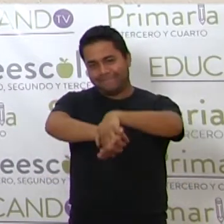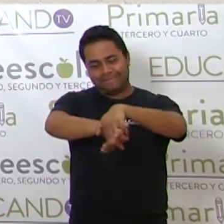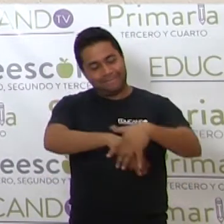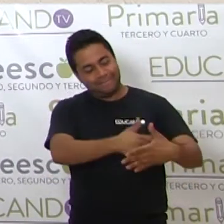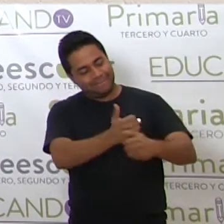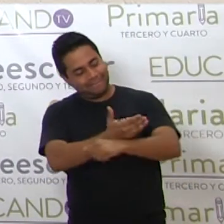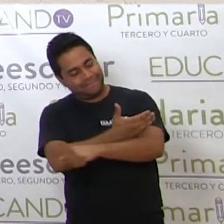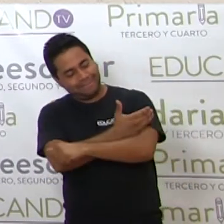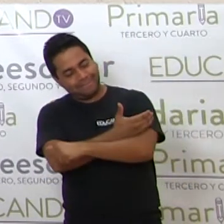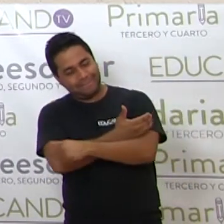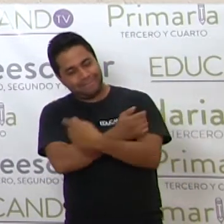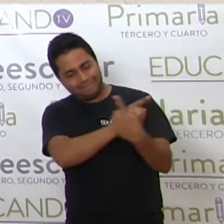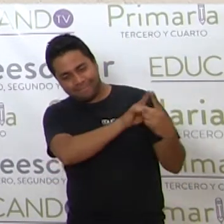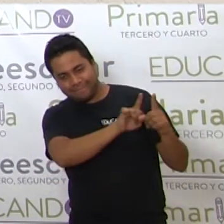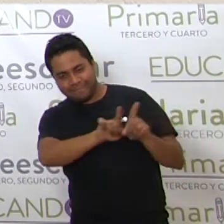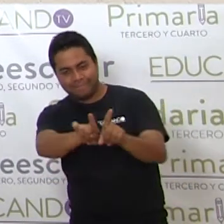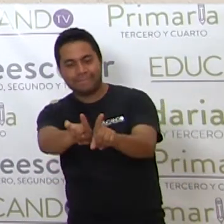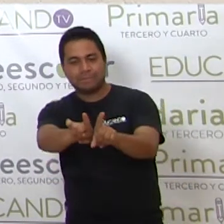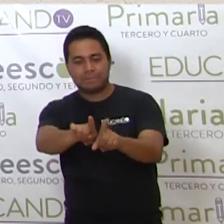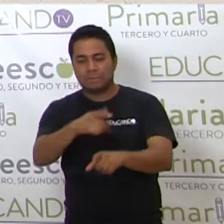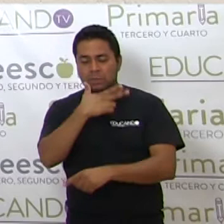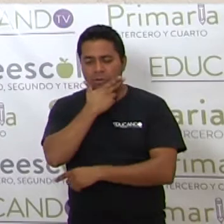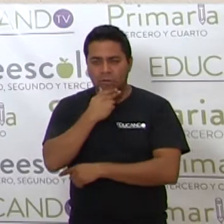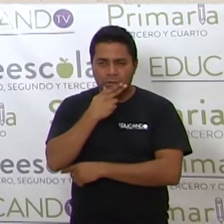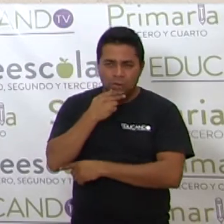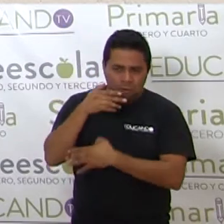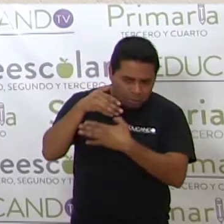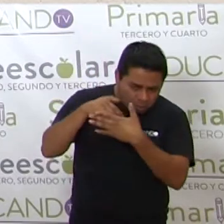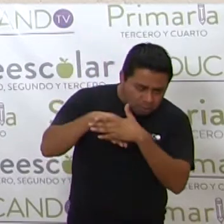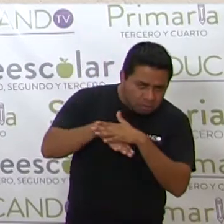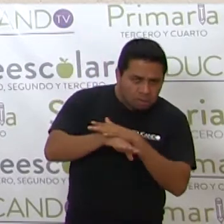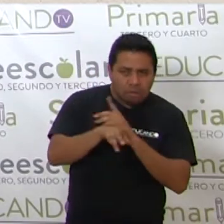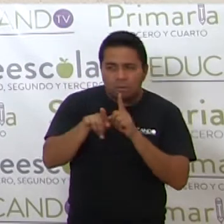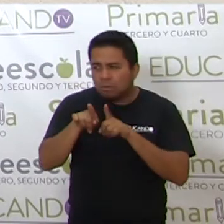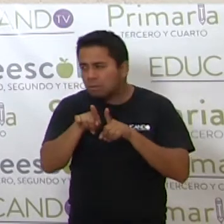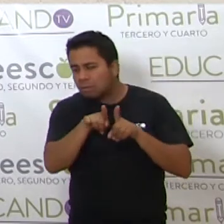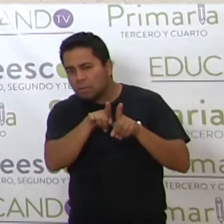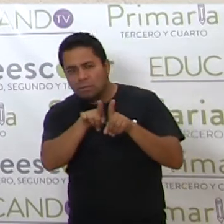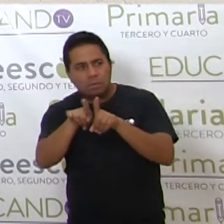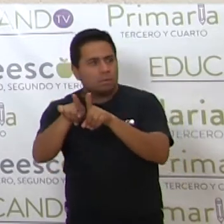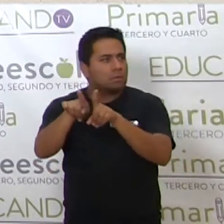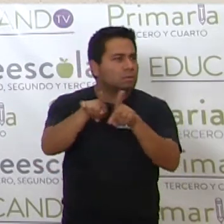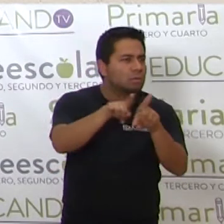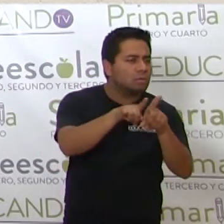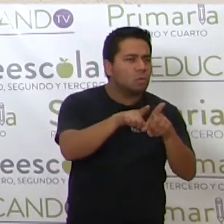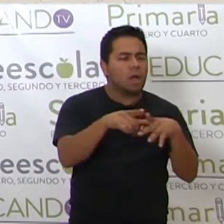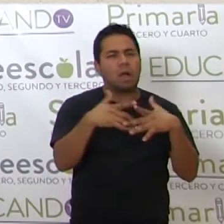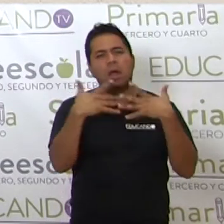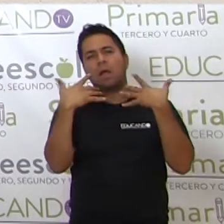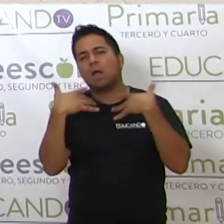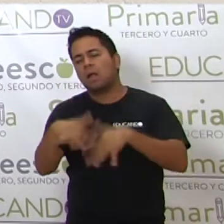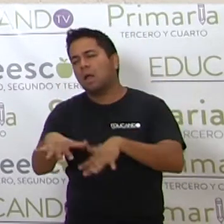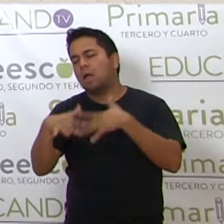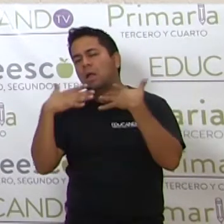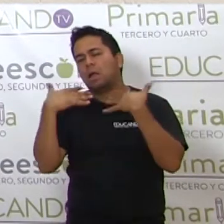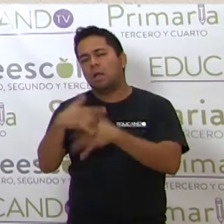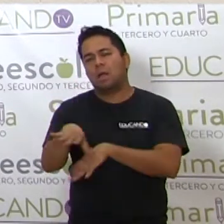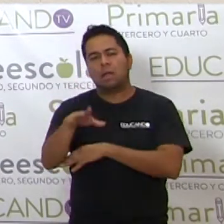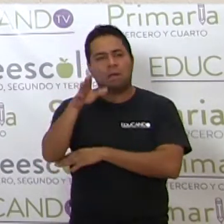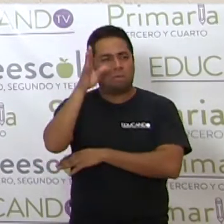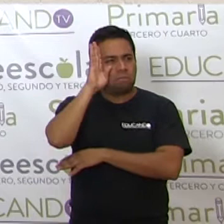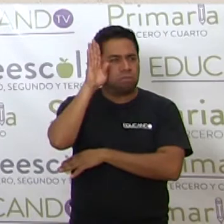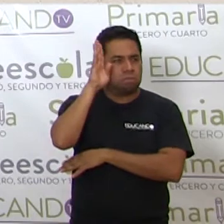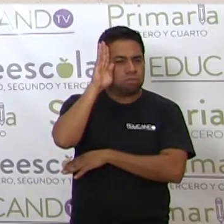conmigo el pescador la siguió y penetró en el castillo el inmenso vestíbulo era todo de